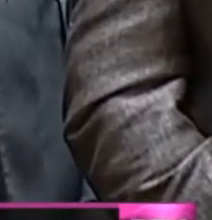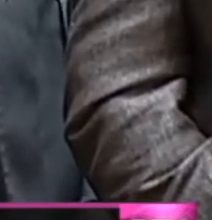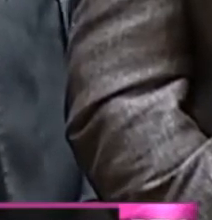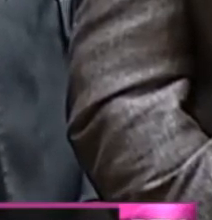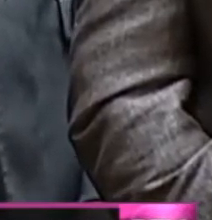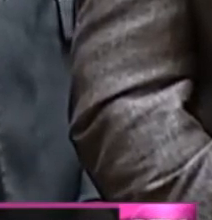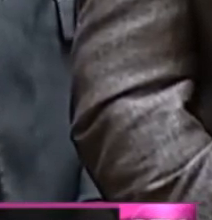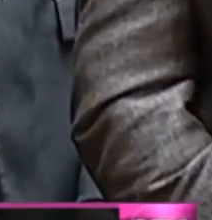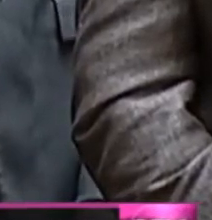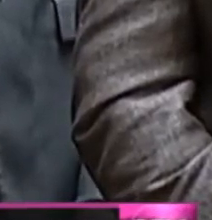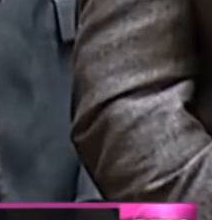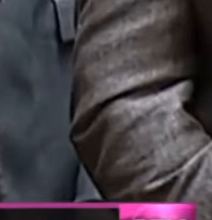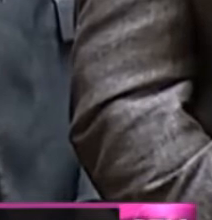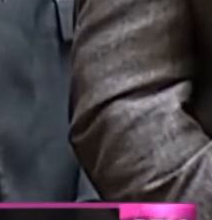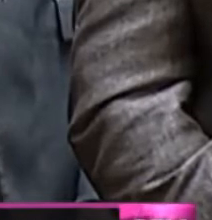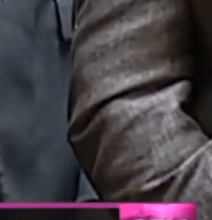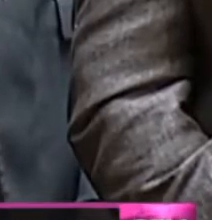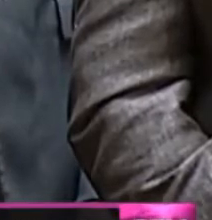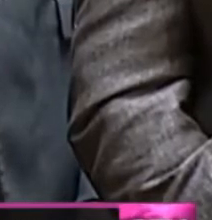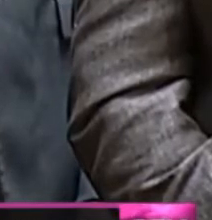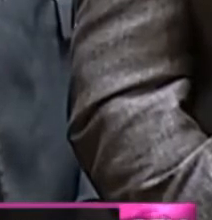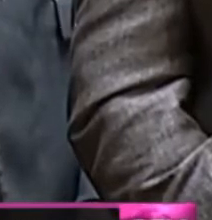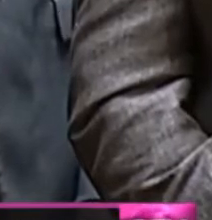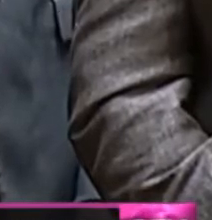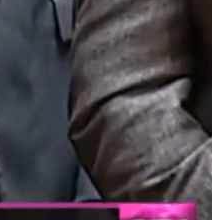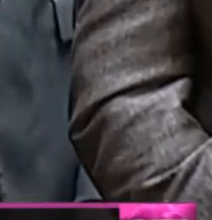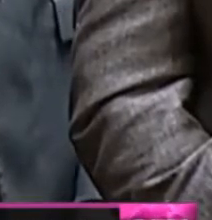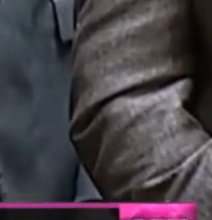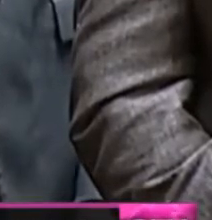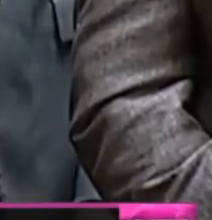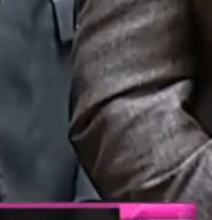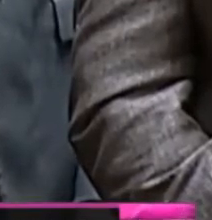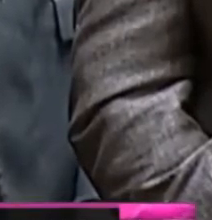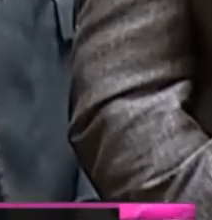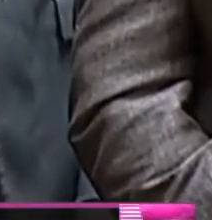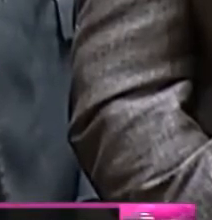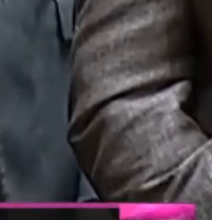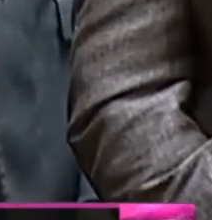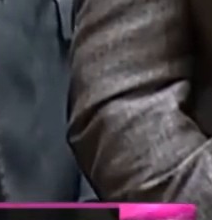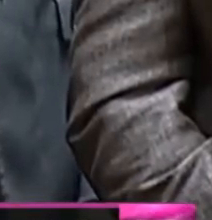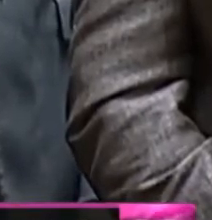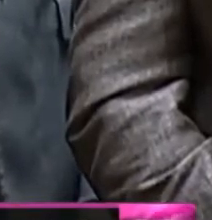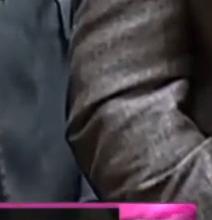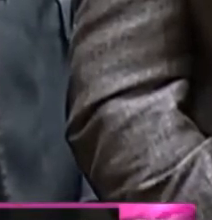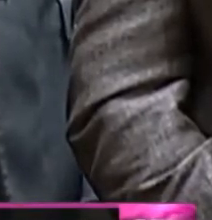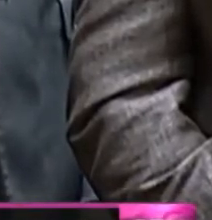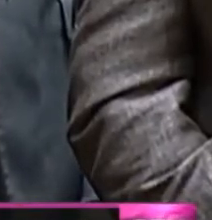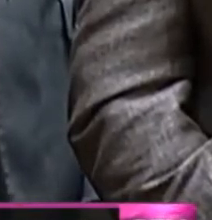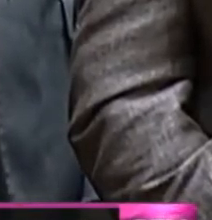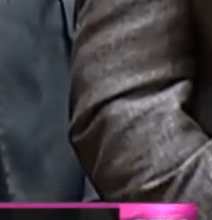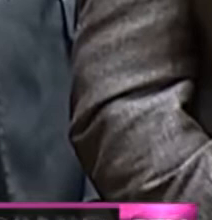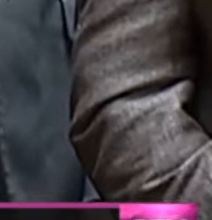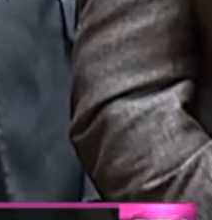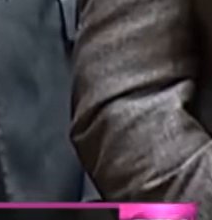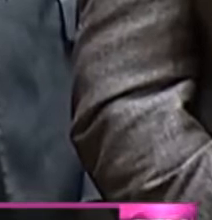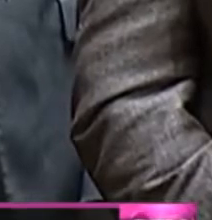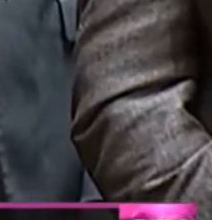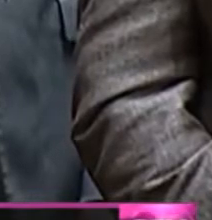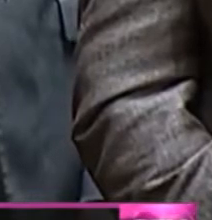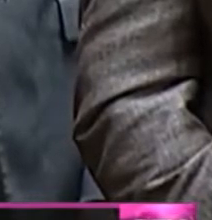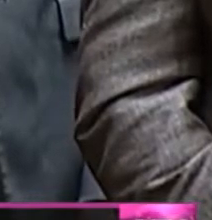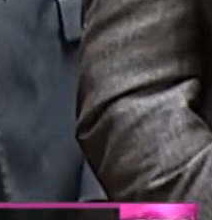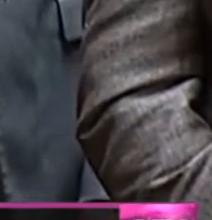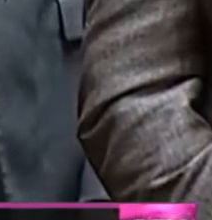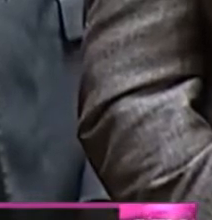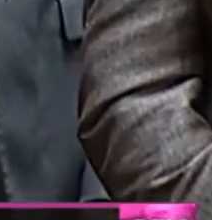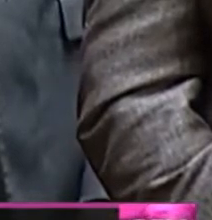tu manta para la rispa yata que chorganchis, maichus que es para echarga y maracuchos paikuna, yank arisancuta y chapis que narcotráfico no isjaga manaña que es para ganampa, su